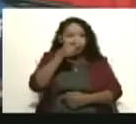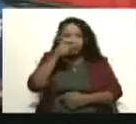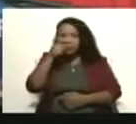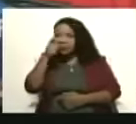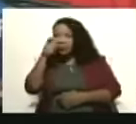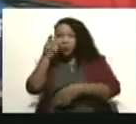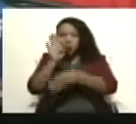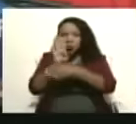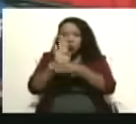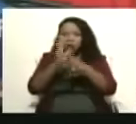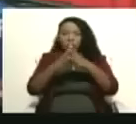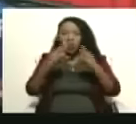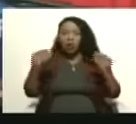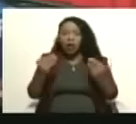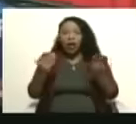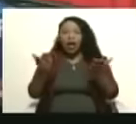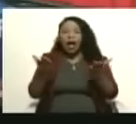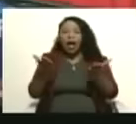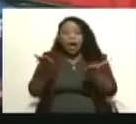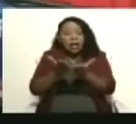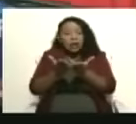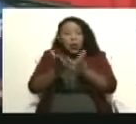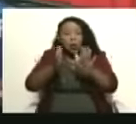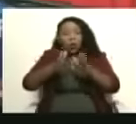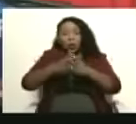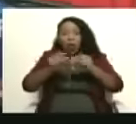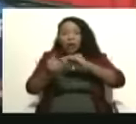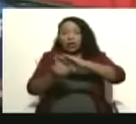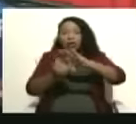las instituciones y de los órganos de seguridad.